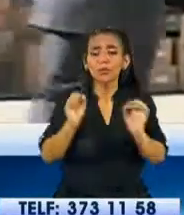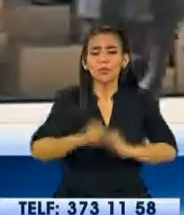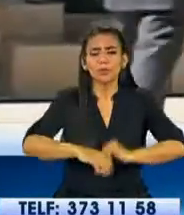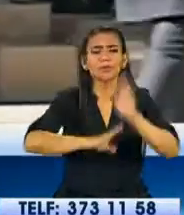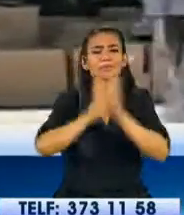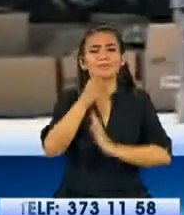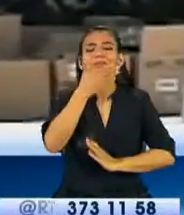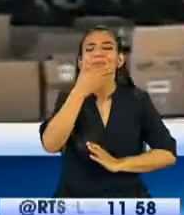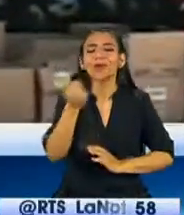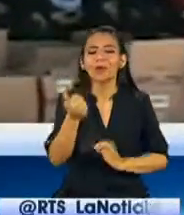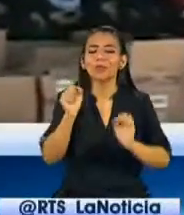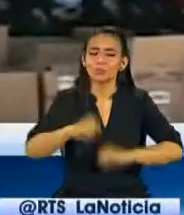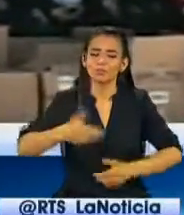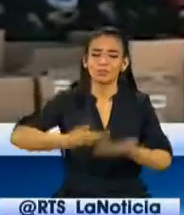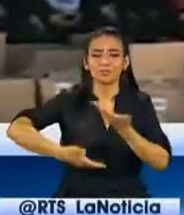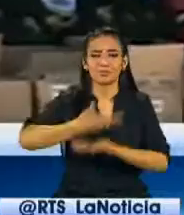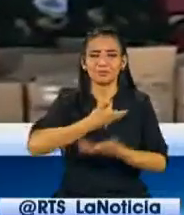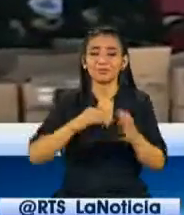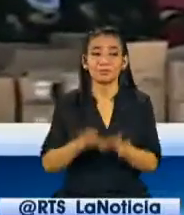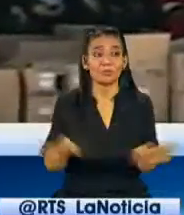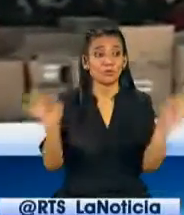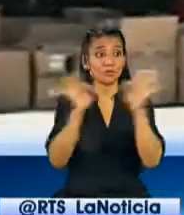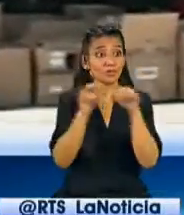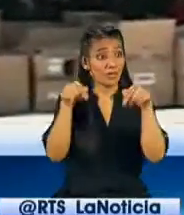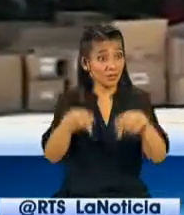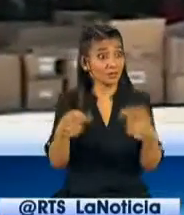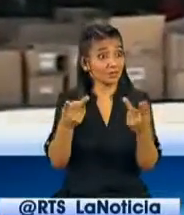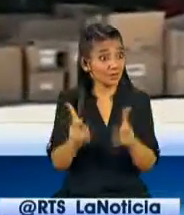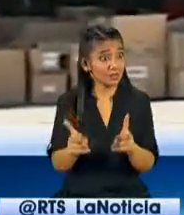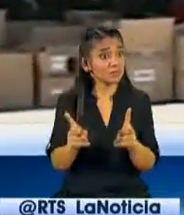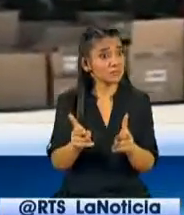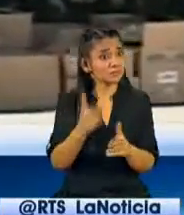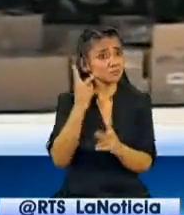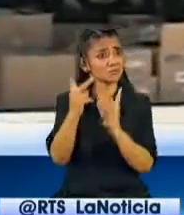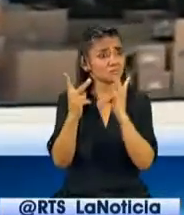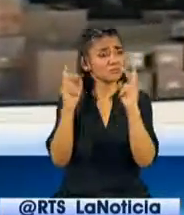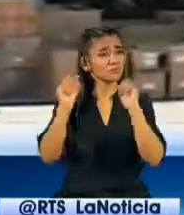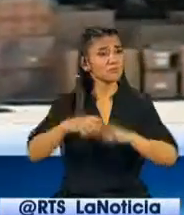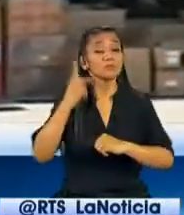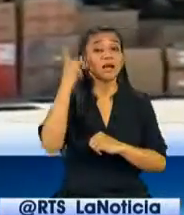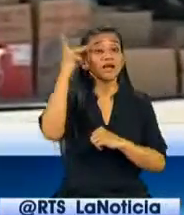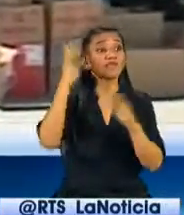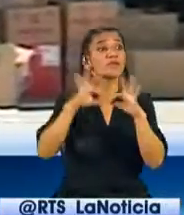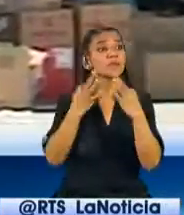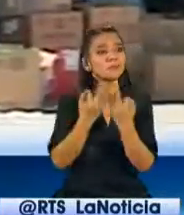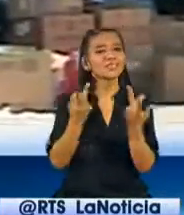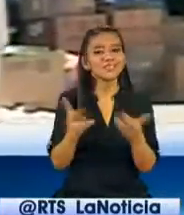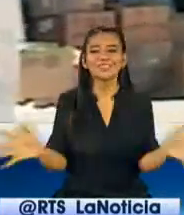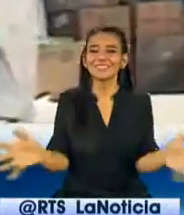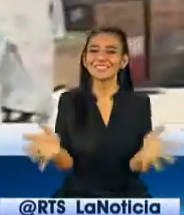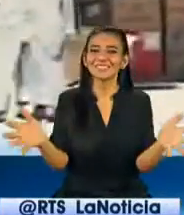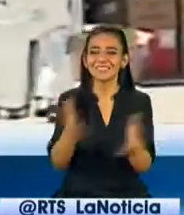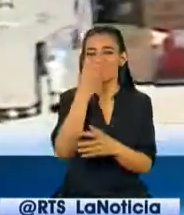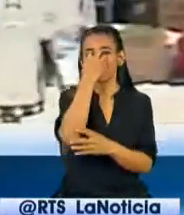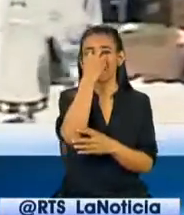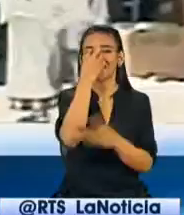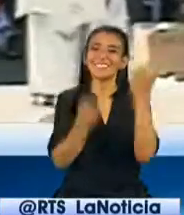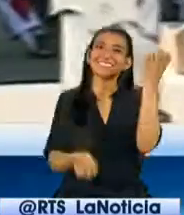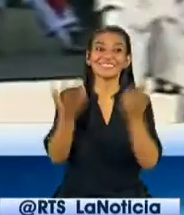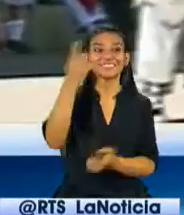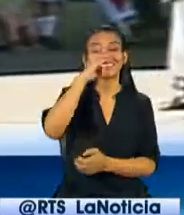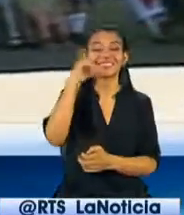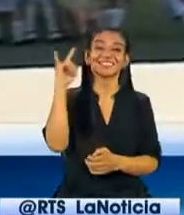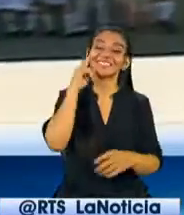el compartir, es muy importante. Incluso aquí, como podemos ver nuevamente las imágenes, los padres de familia también animan, hay payasitos, los niños cantan